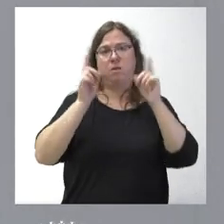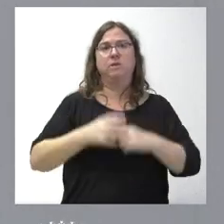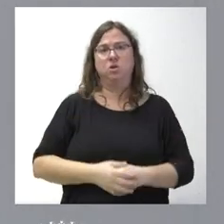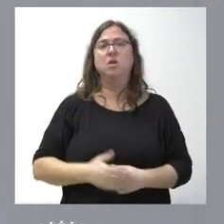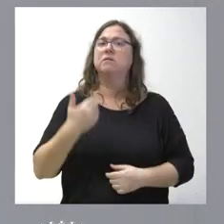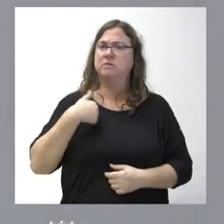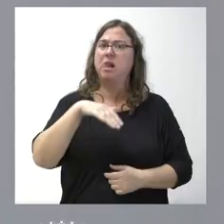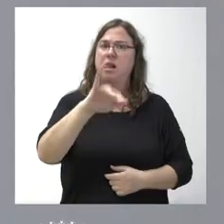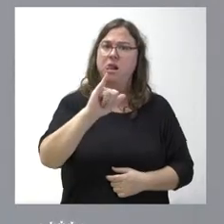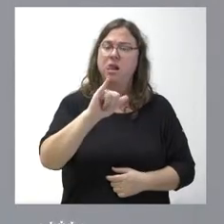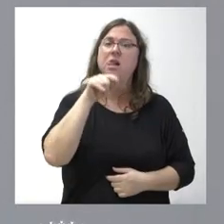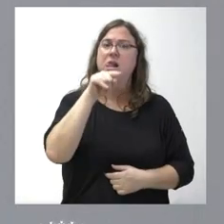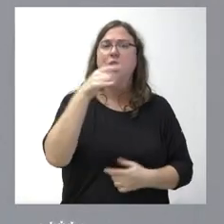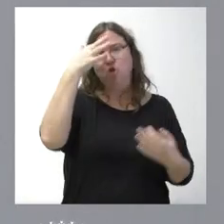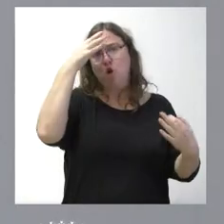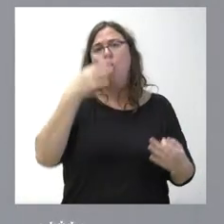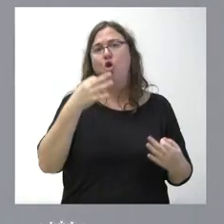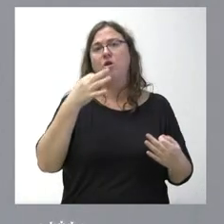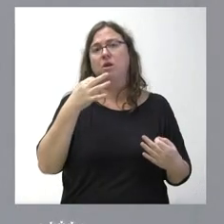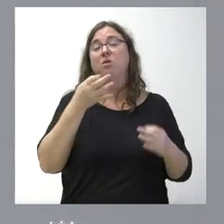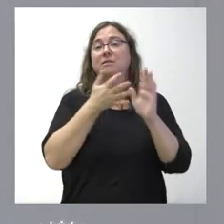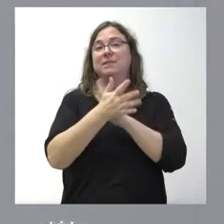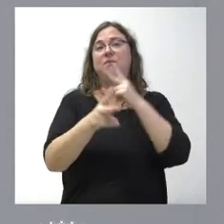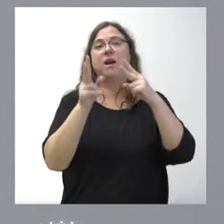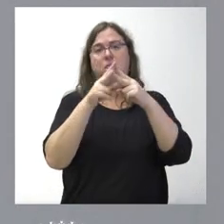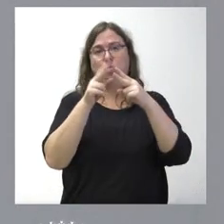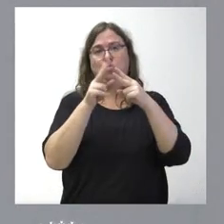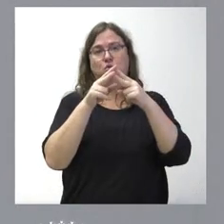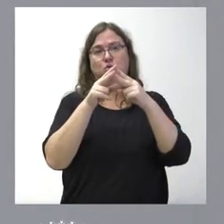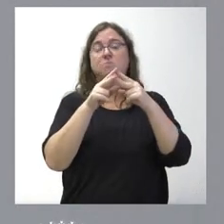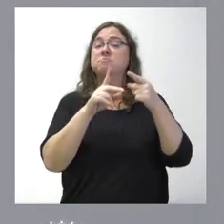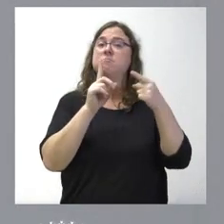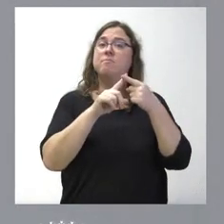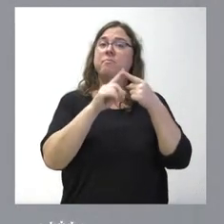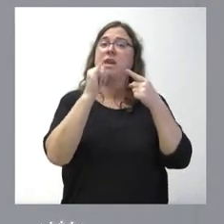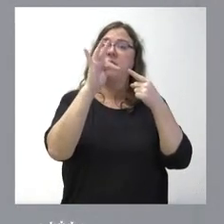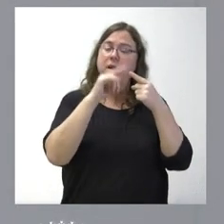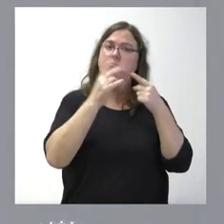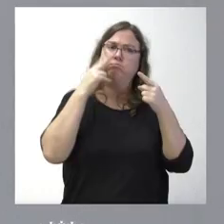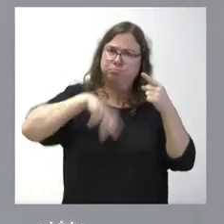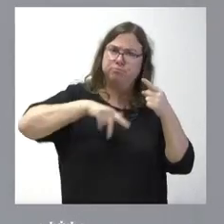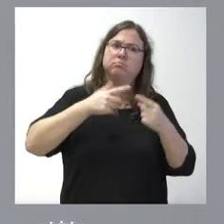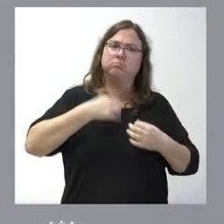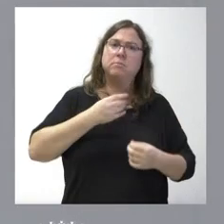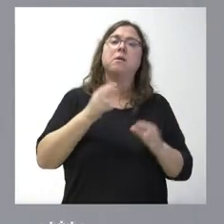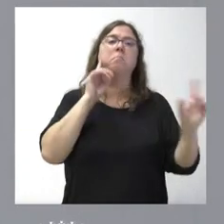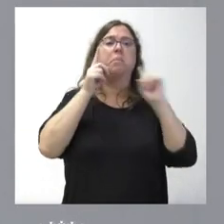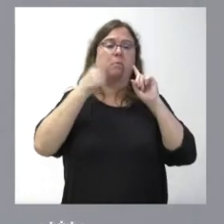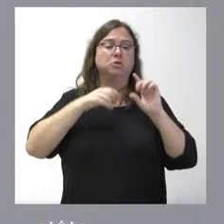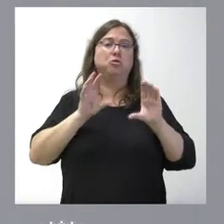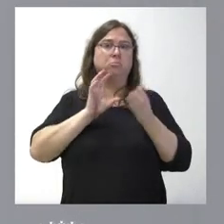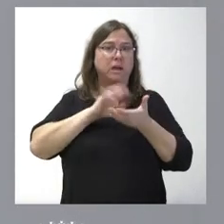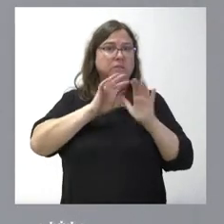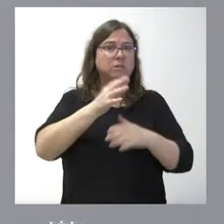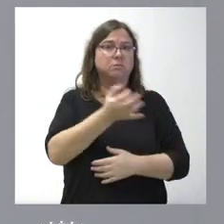estimaba esto lógicamente es supone dos cosas por un lado que la ider reconoce y avala las previsiones hechas por Castilla y león que son